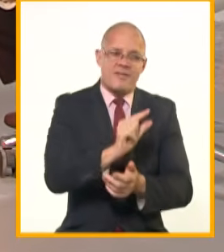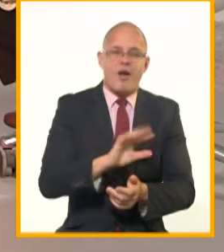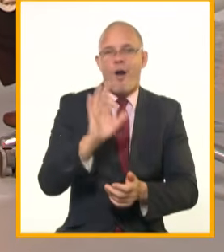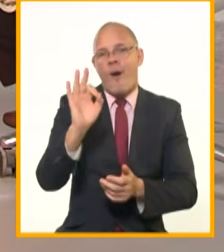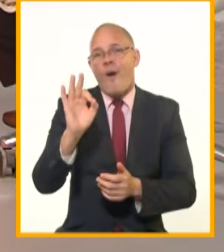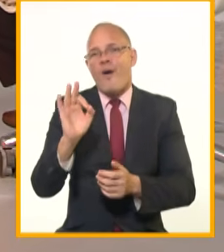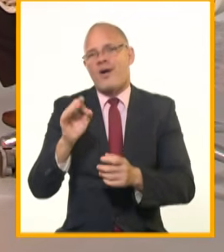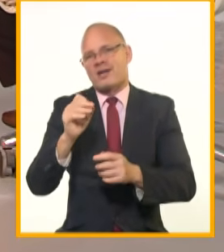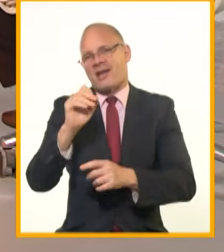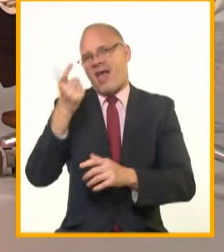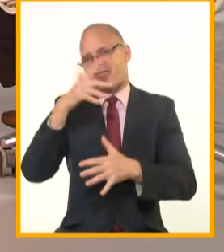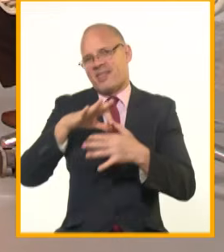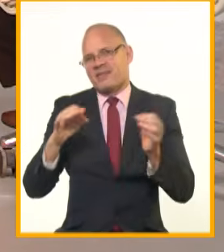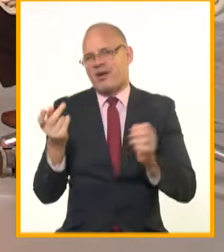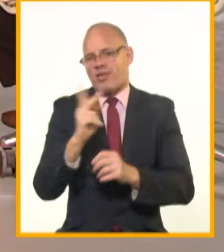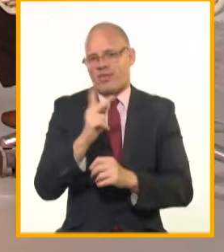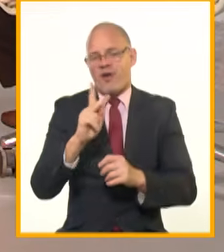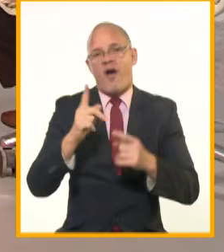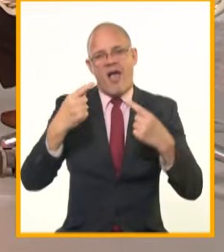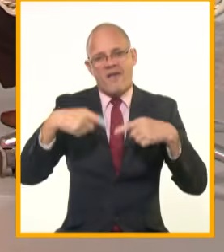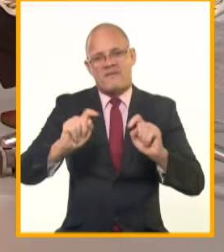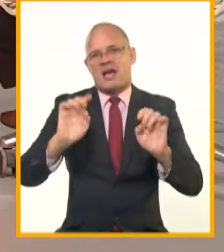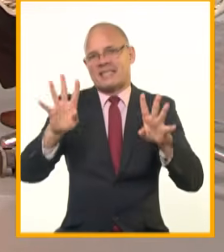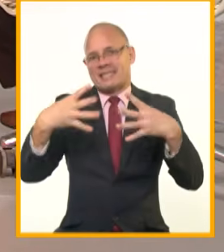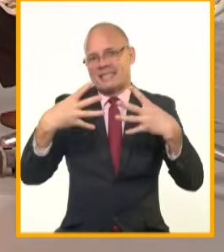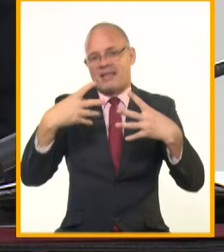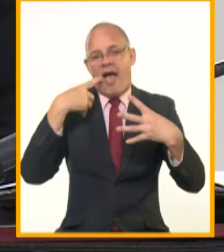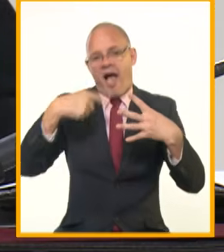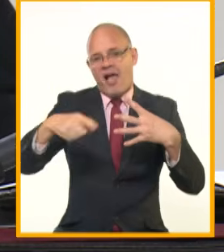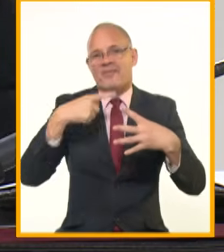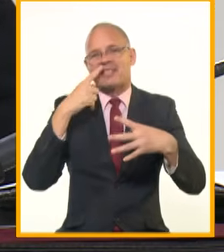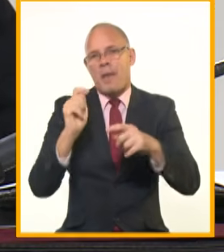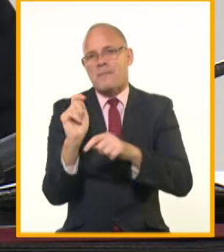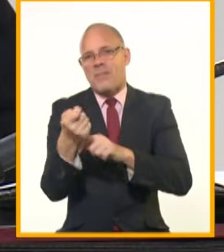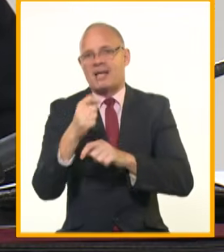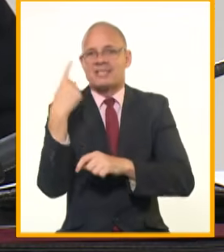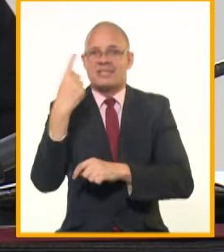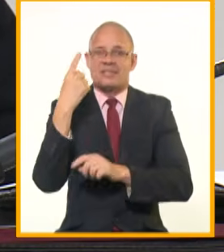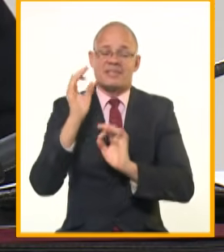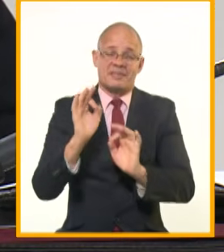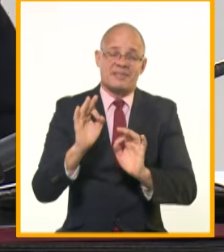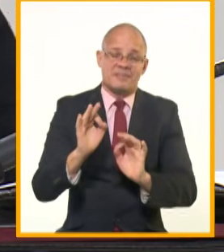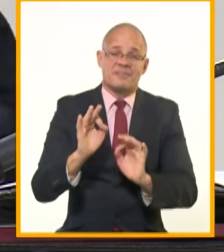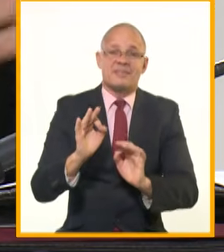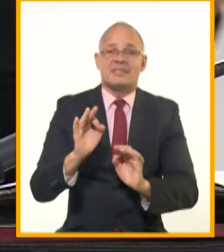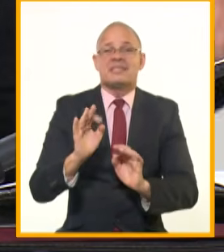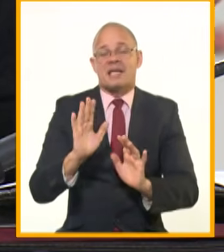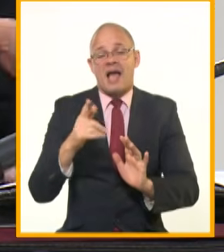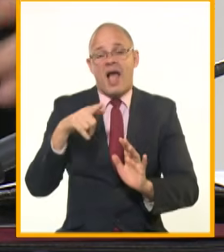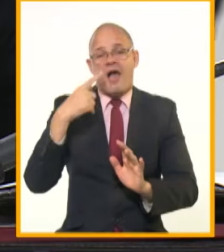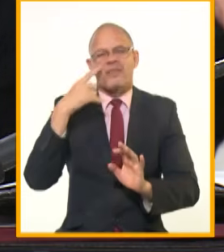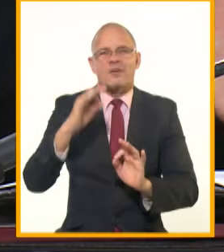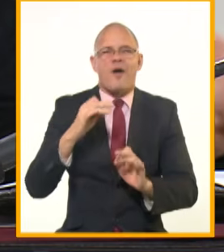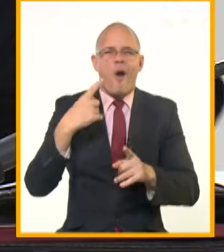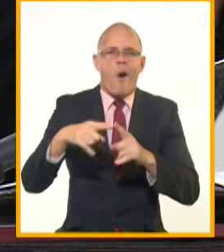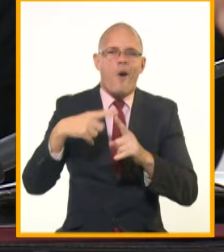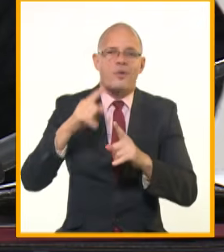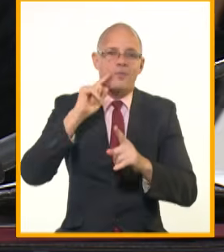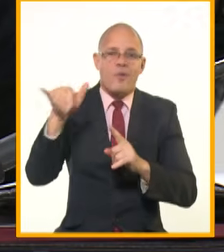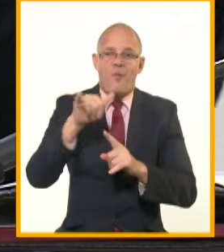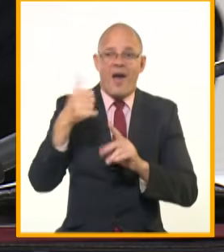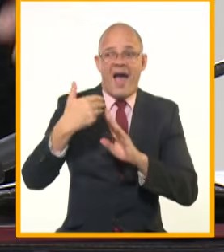clasificados al playoff de la Serie Nacional, y bueno, y ganándole a sus